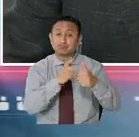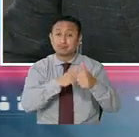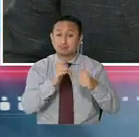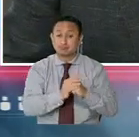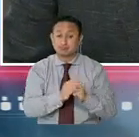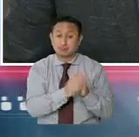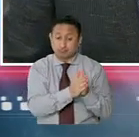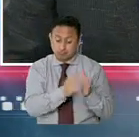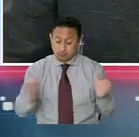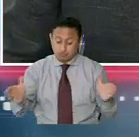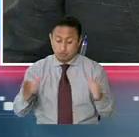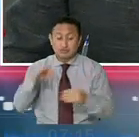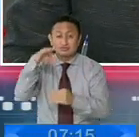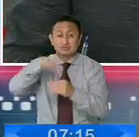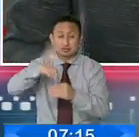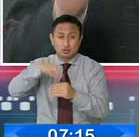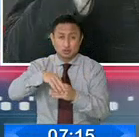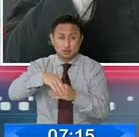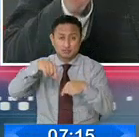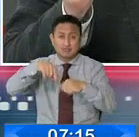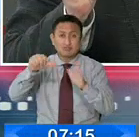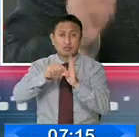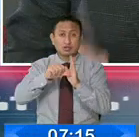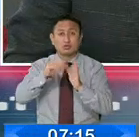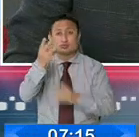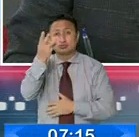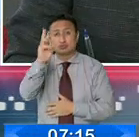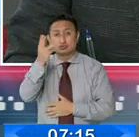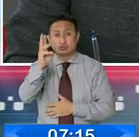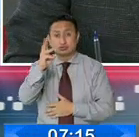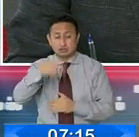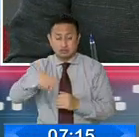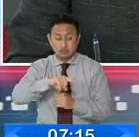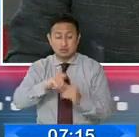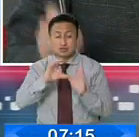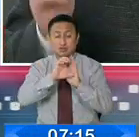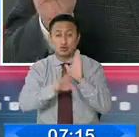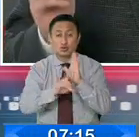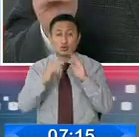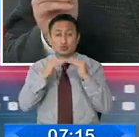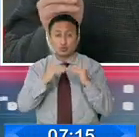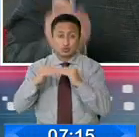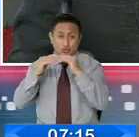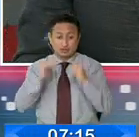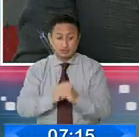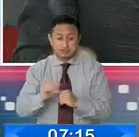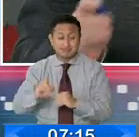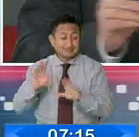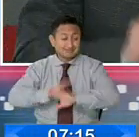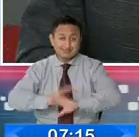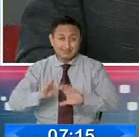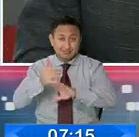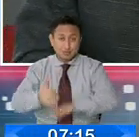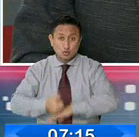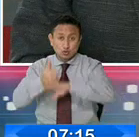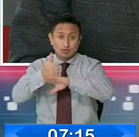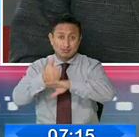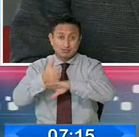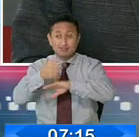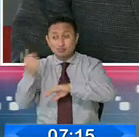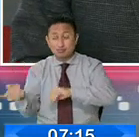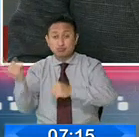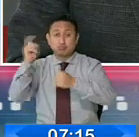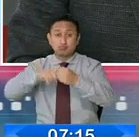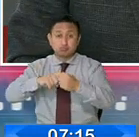electoral, en el periodo electoral, el artículo 16 del Código de la Democracia establece que ninguna autoridad extraña podrá